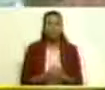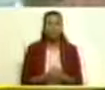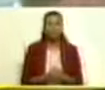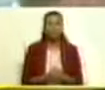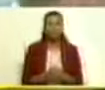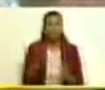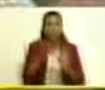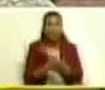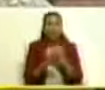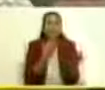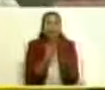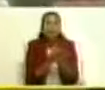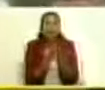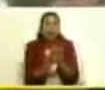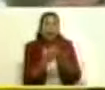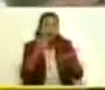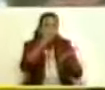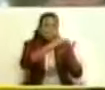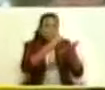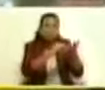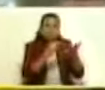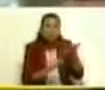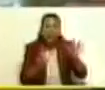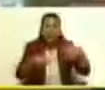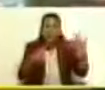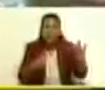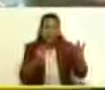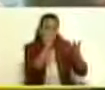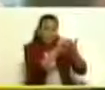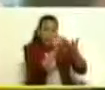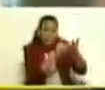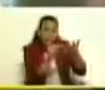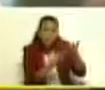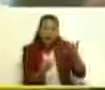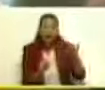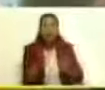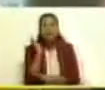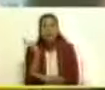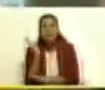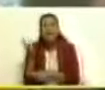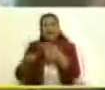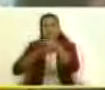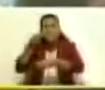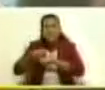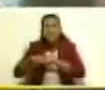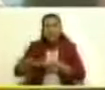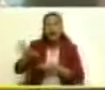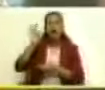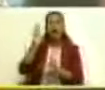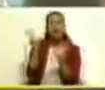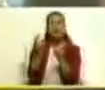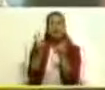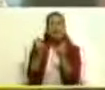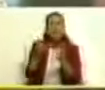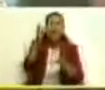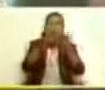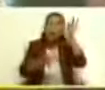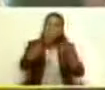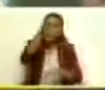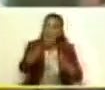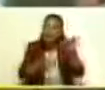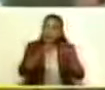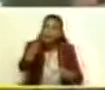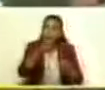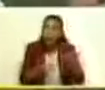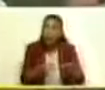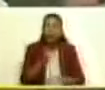Dentro de las propuestas transversales también a nuestras asambleas se habla del tema jurídico y el